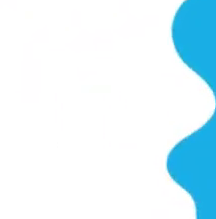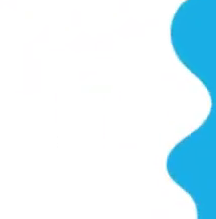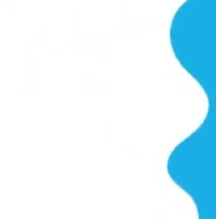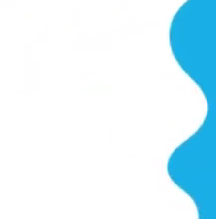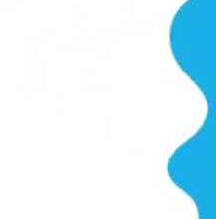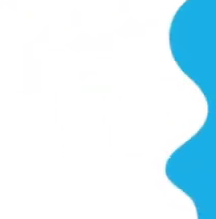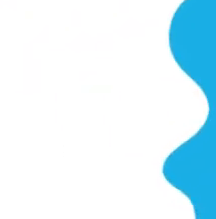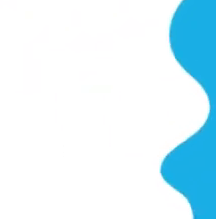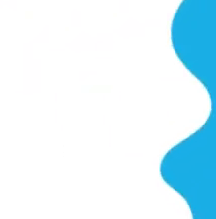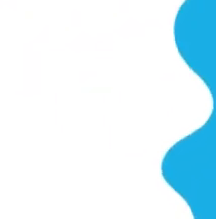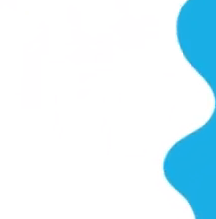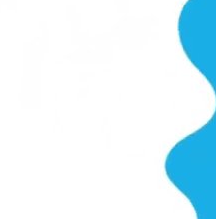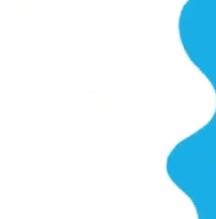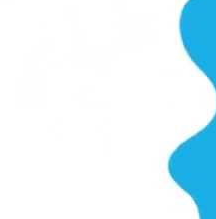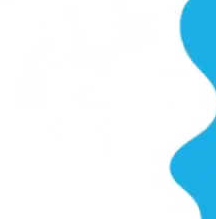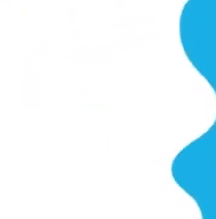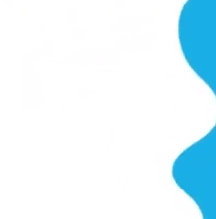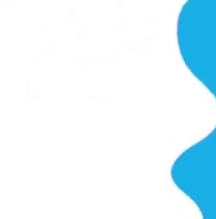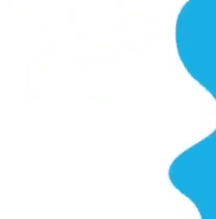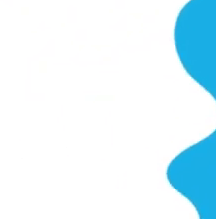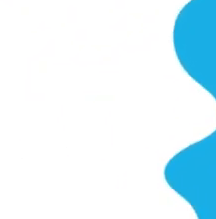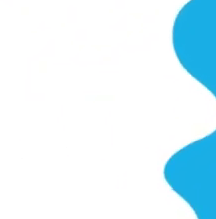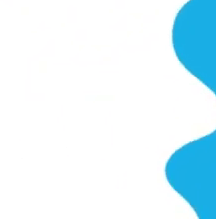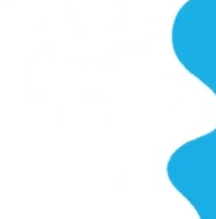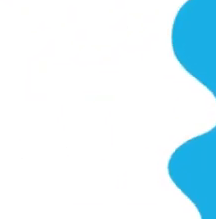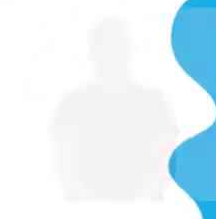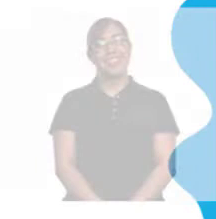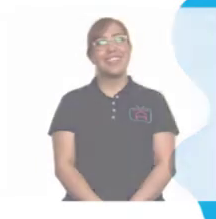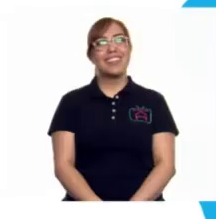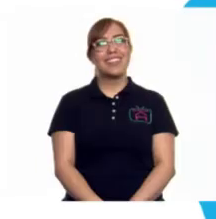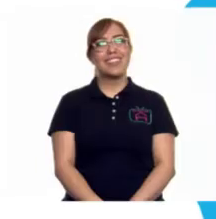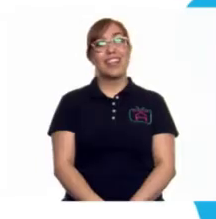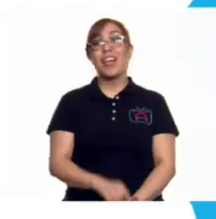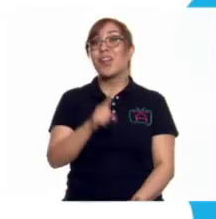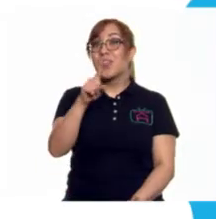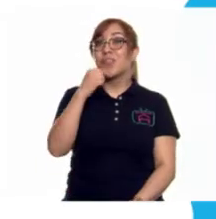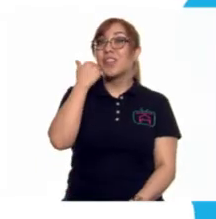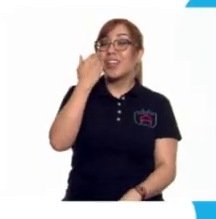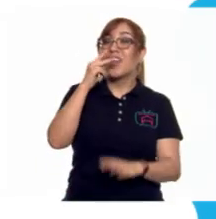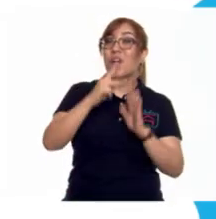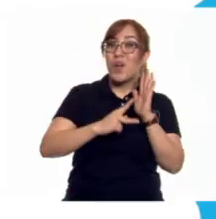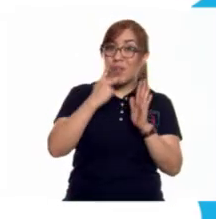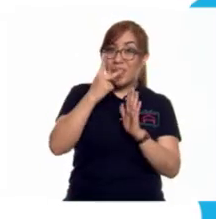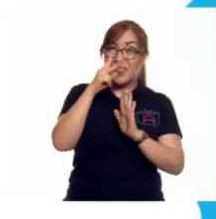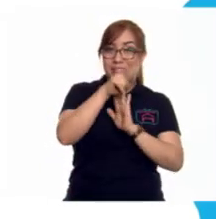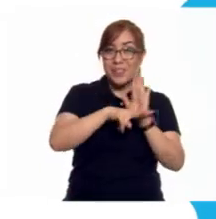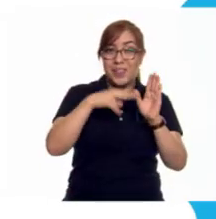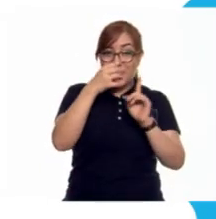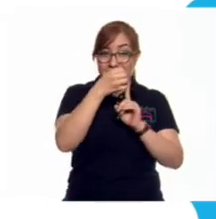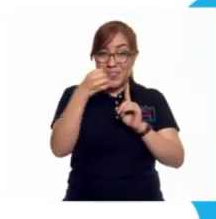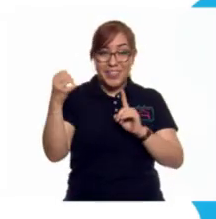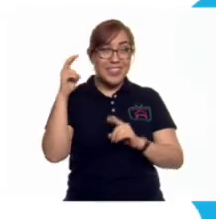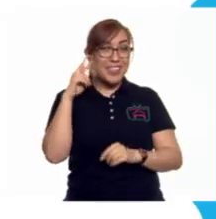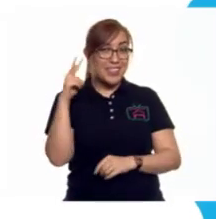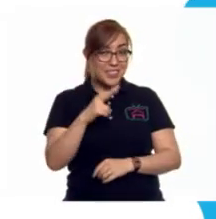Si quieres volver a ver los programas de Aprende en Casa 3, los puedes encontrar en la siguiente liga: